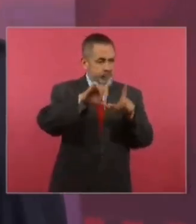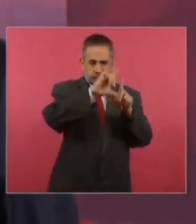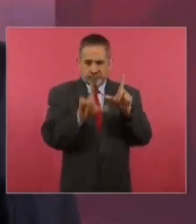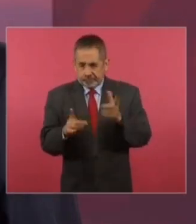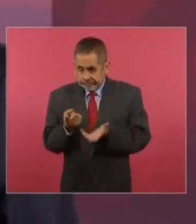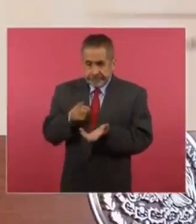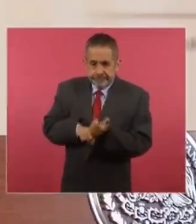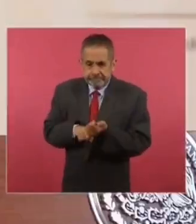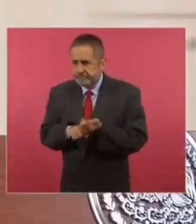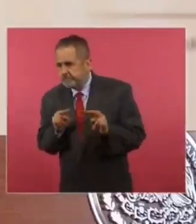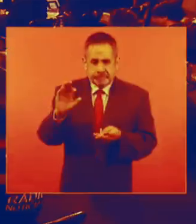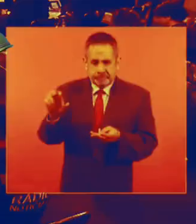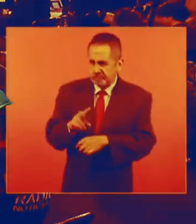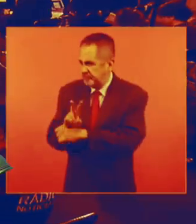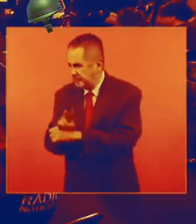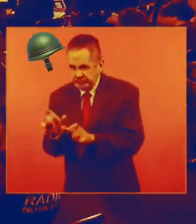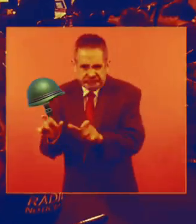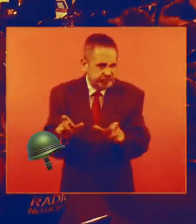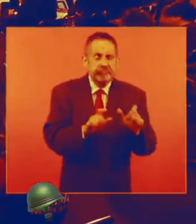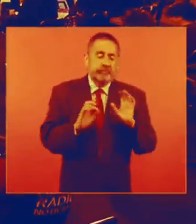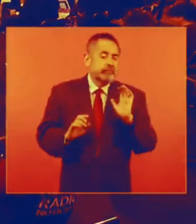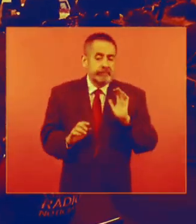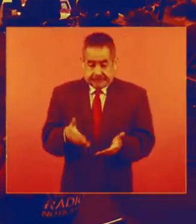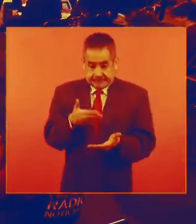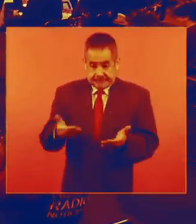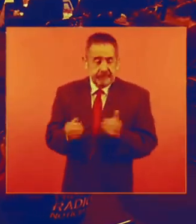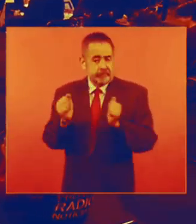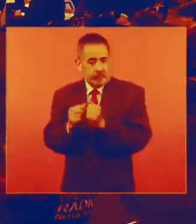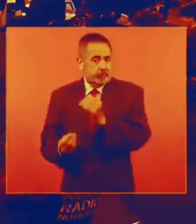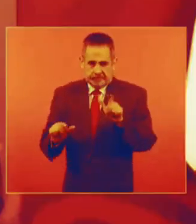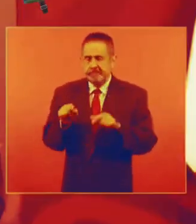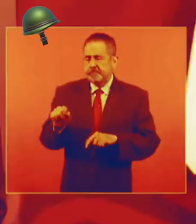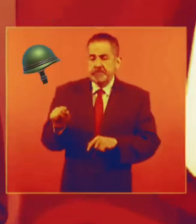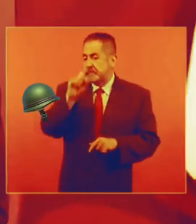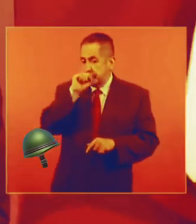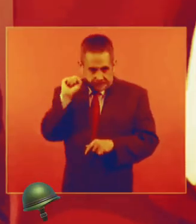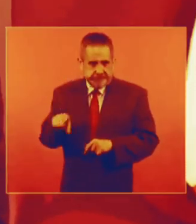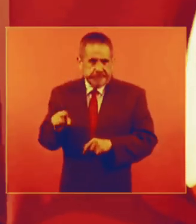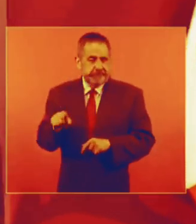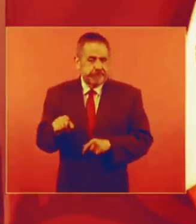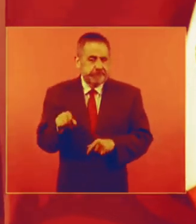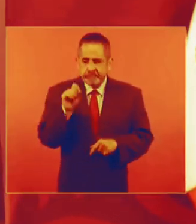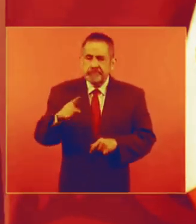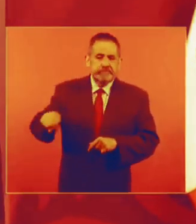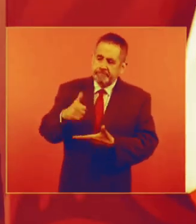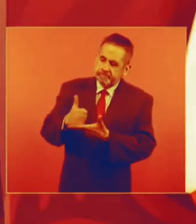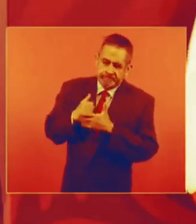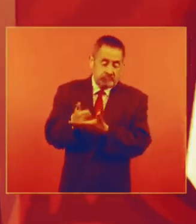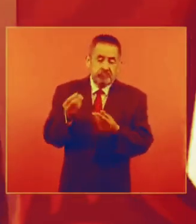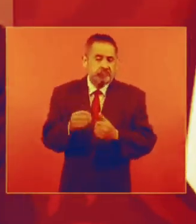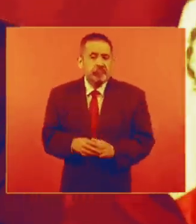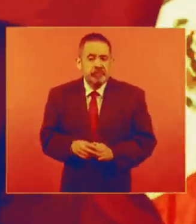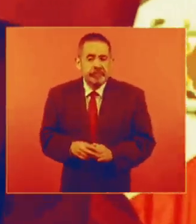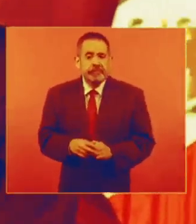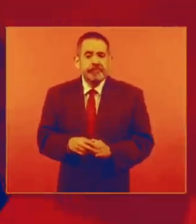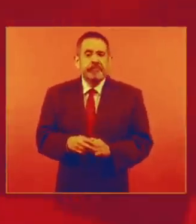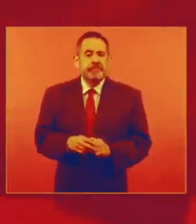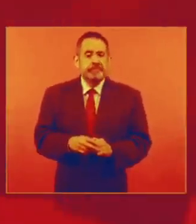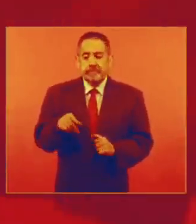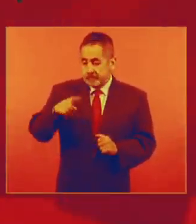interior de nuestro país y ahora con la creación de la guardia nacional también nos están ayudando en